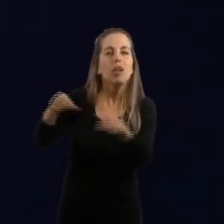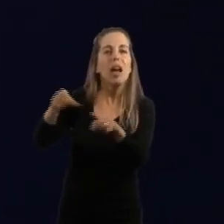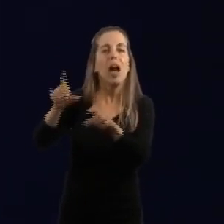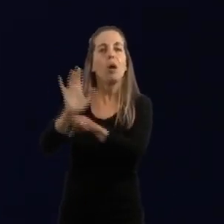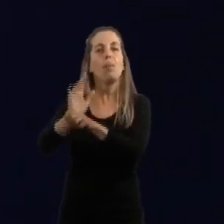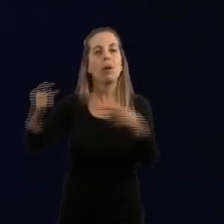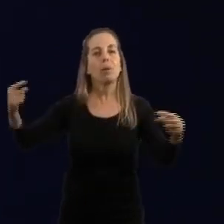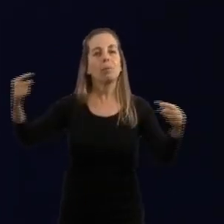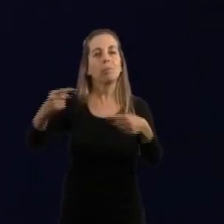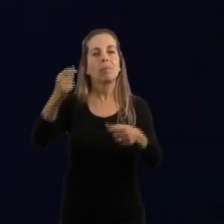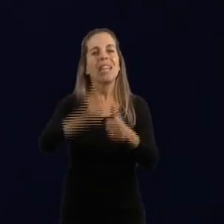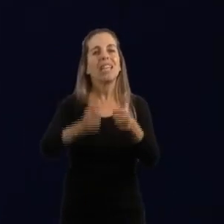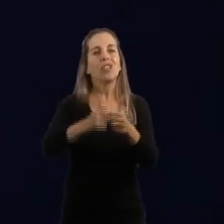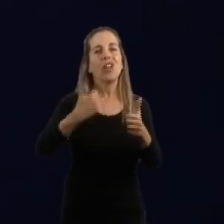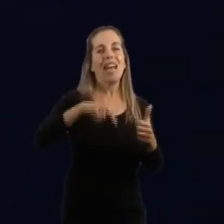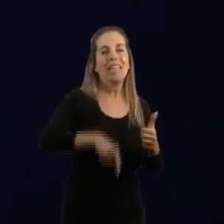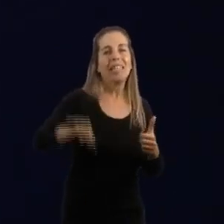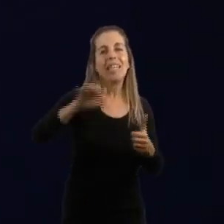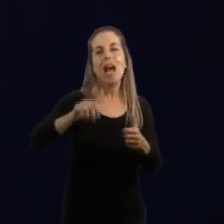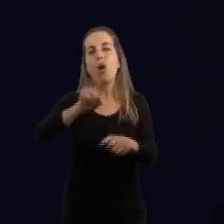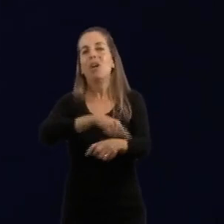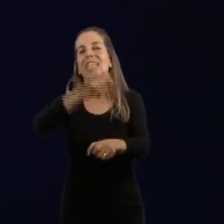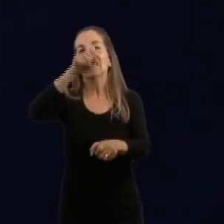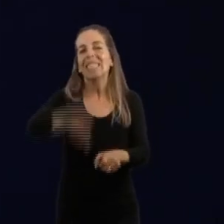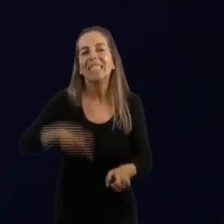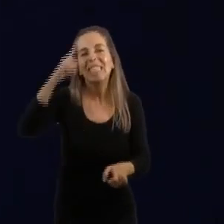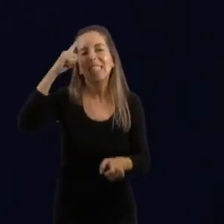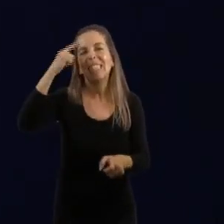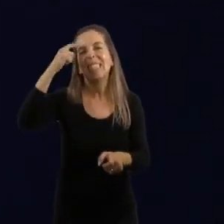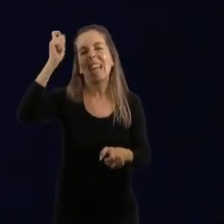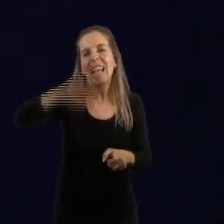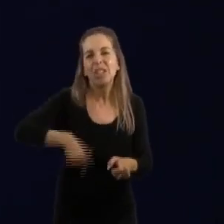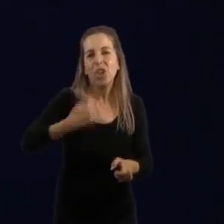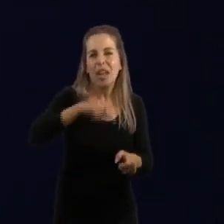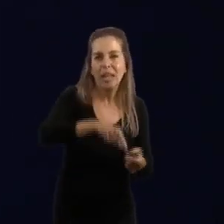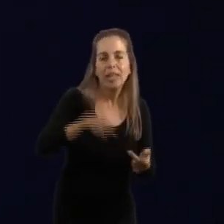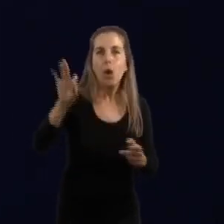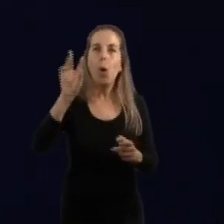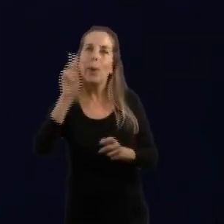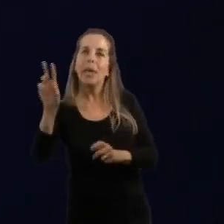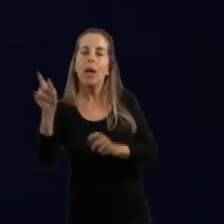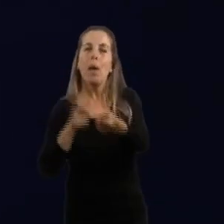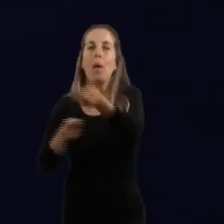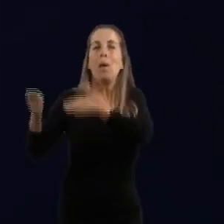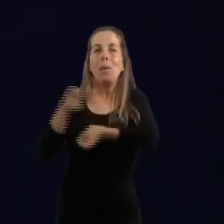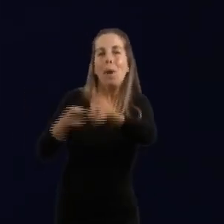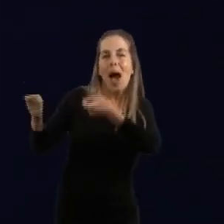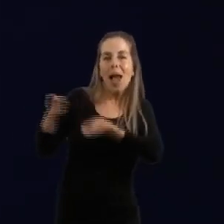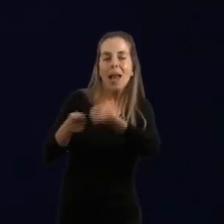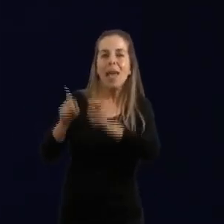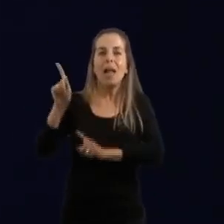historia argentina o con las tradiciones argentinas, o veía algún baile de algún